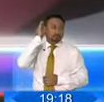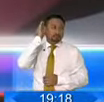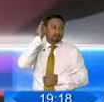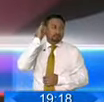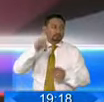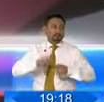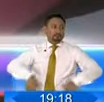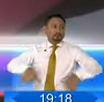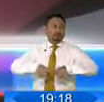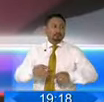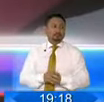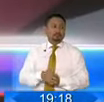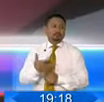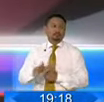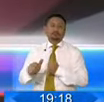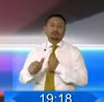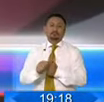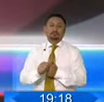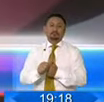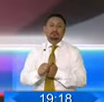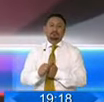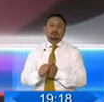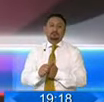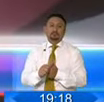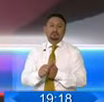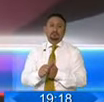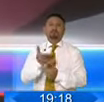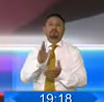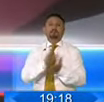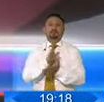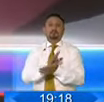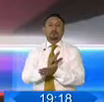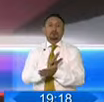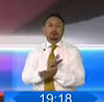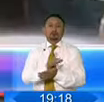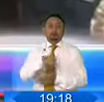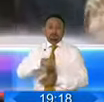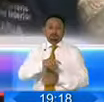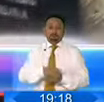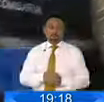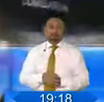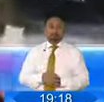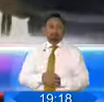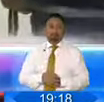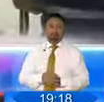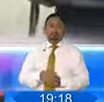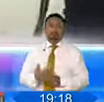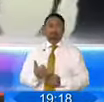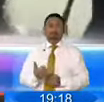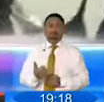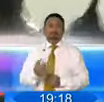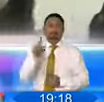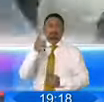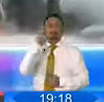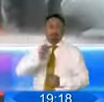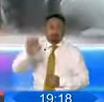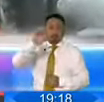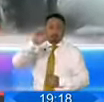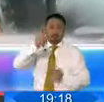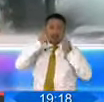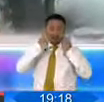lugar cerca a un colegio de este cantón de Manta. Por este hecho, registrado el 1 de enero,